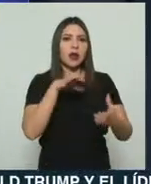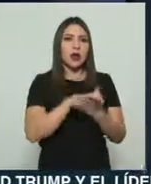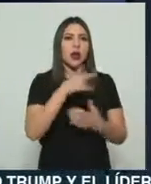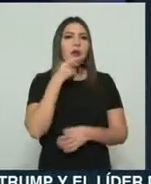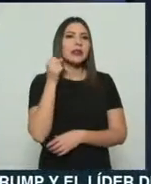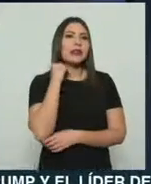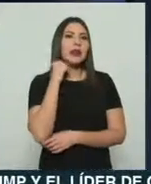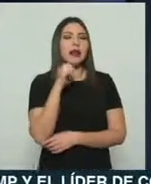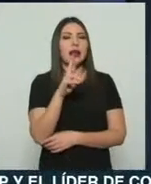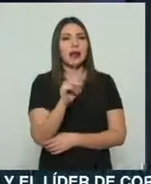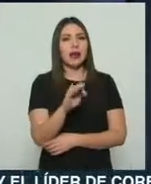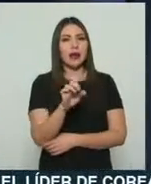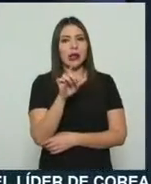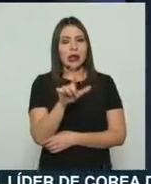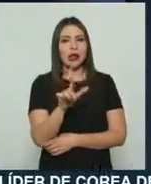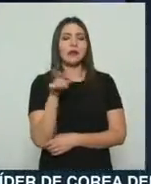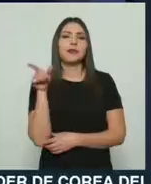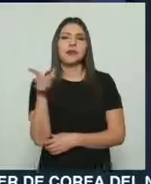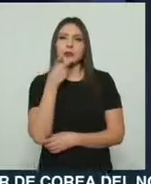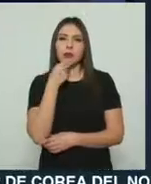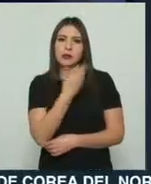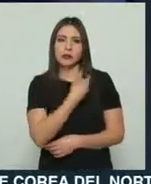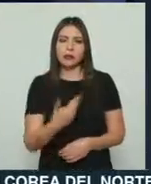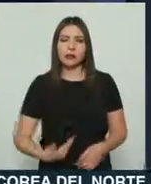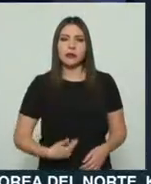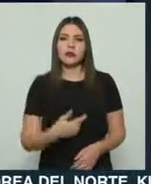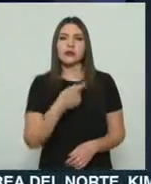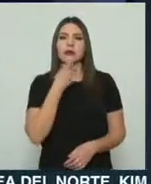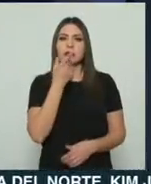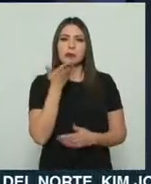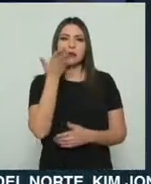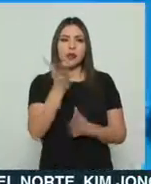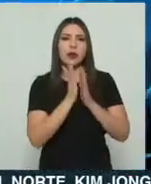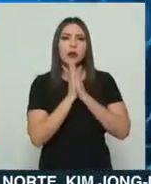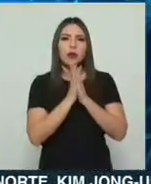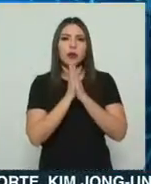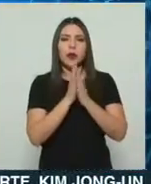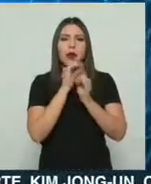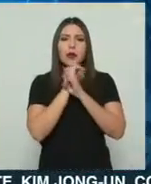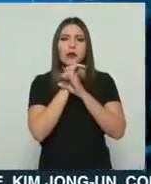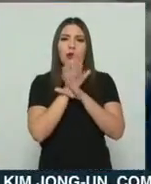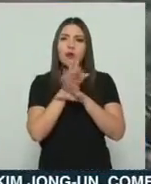de México exigió transparencia en la investigación del caso. Veamos.